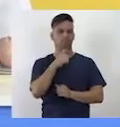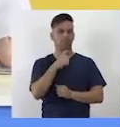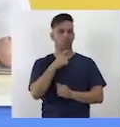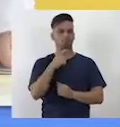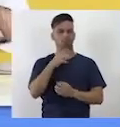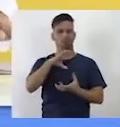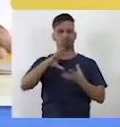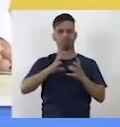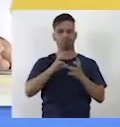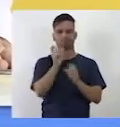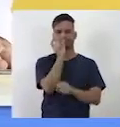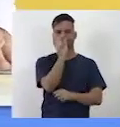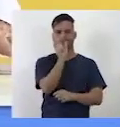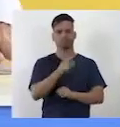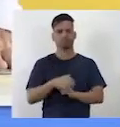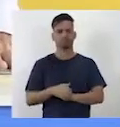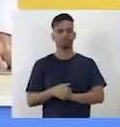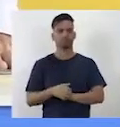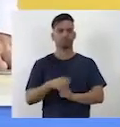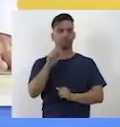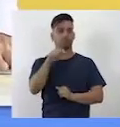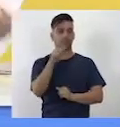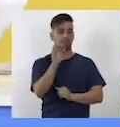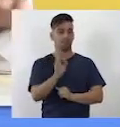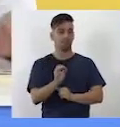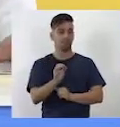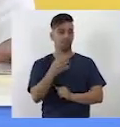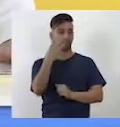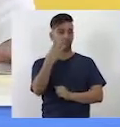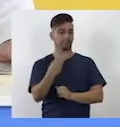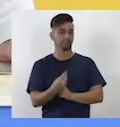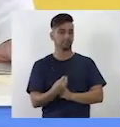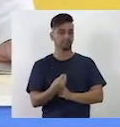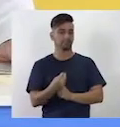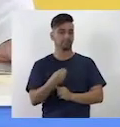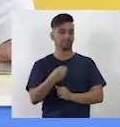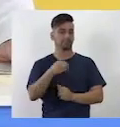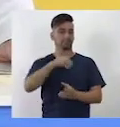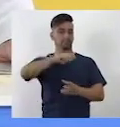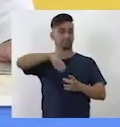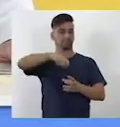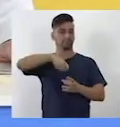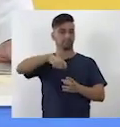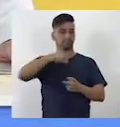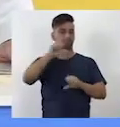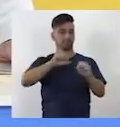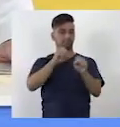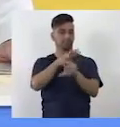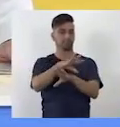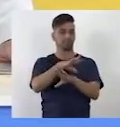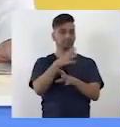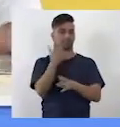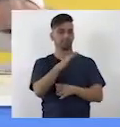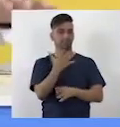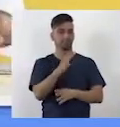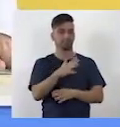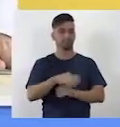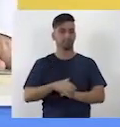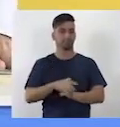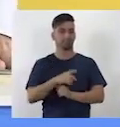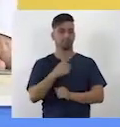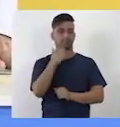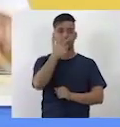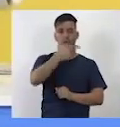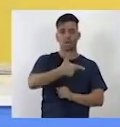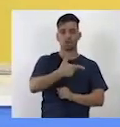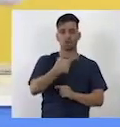productos bien si esa reacción de combustión decimos que ver acción espontánea sin embargo tengo gasolina